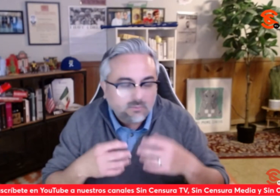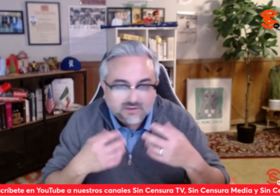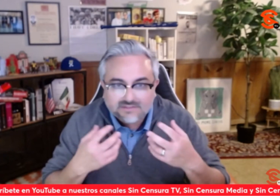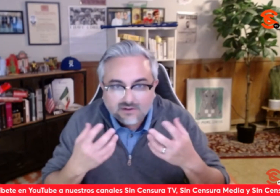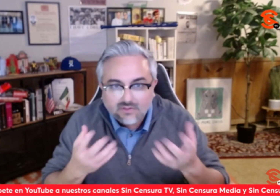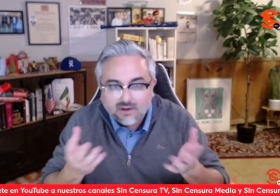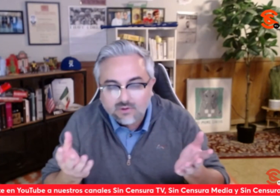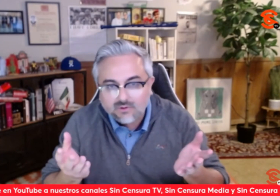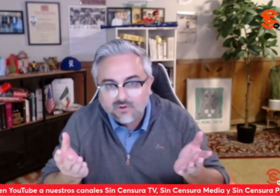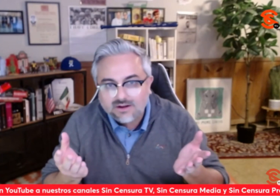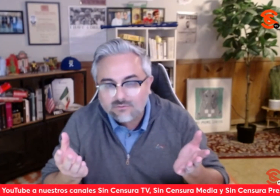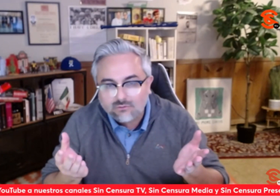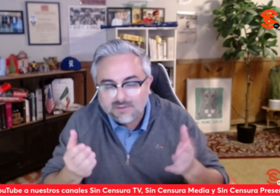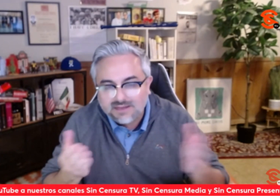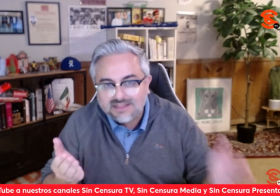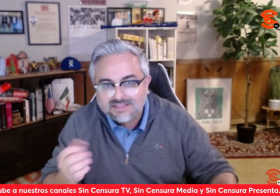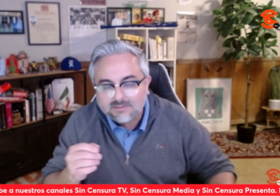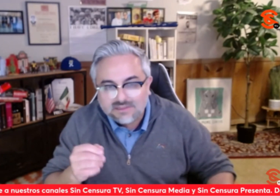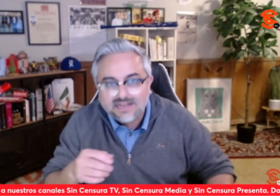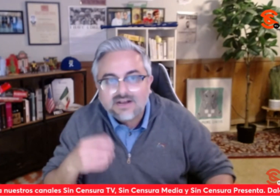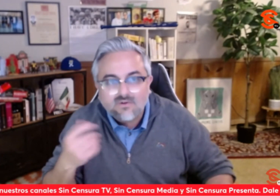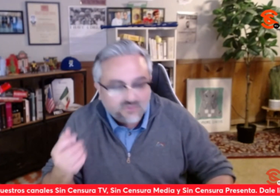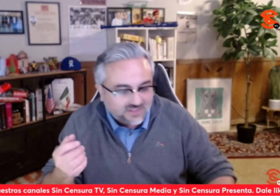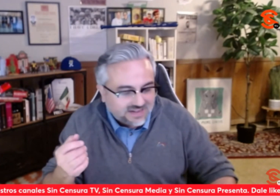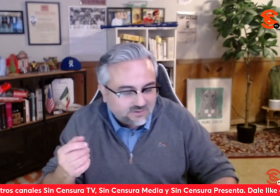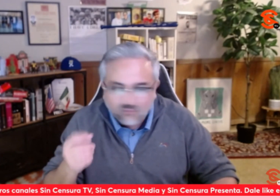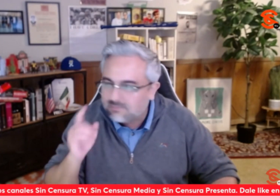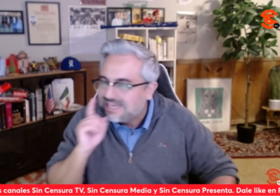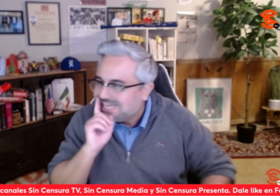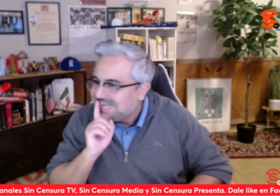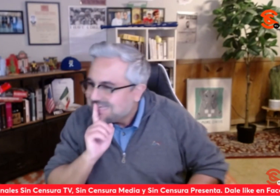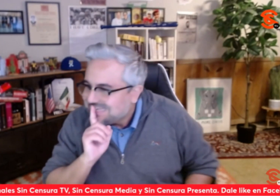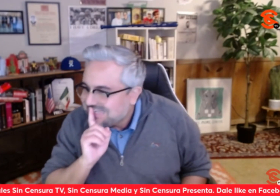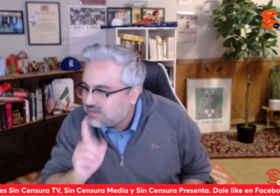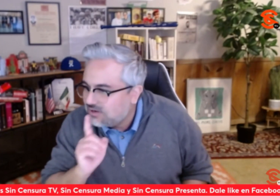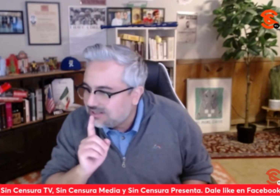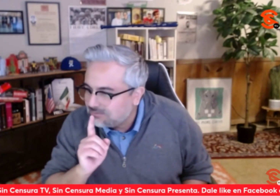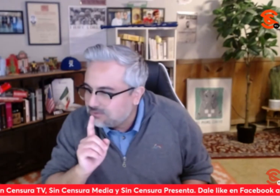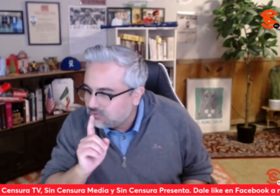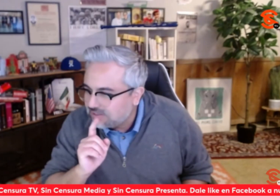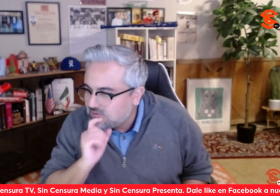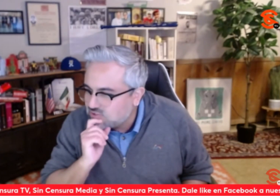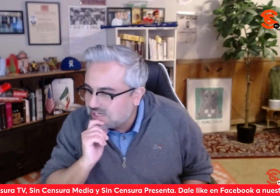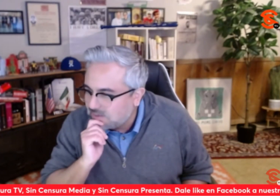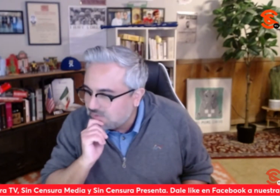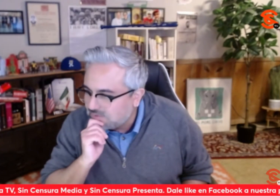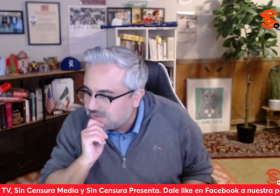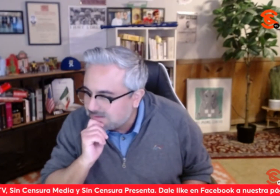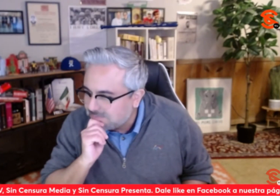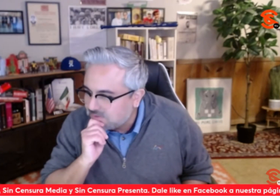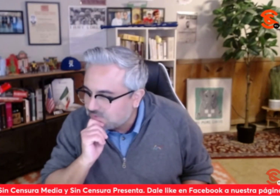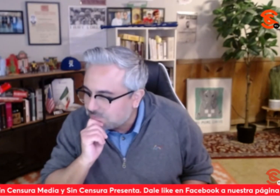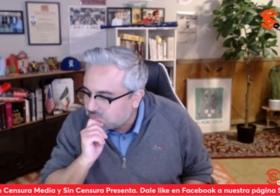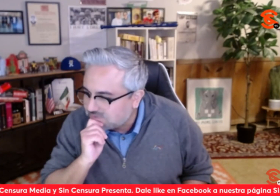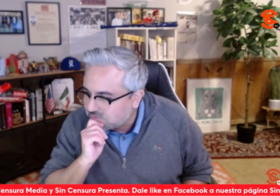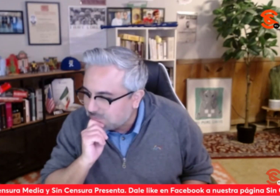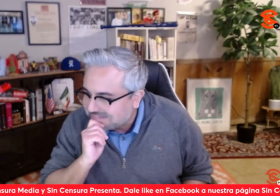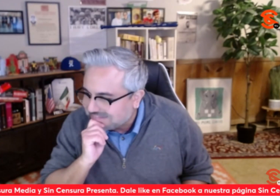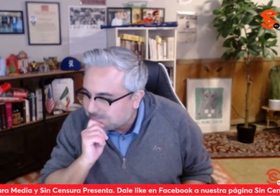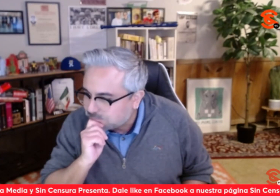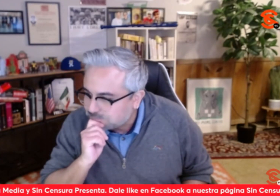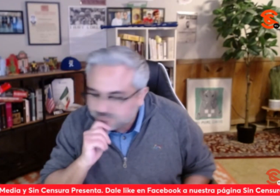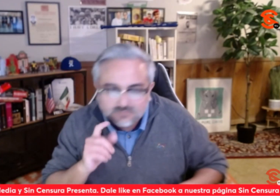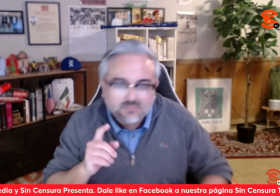que por estar no de acuerdo con la reforma vayan a determinar en contra de la reforma. Híjole, perdón que lo echo al agua, donde ayer me encontré, pero no sé si se